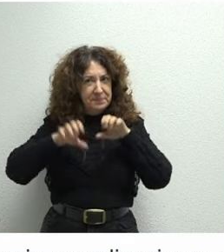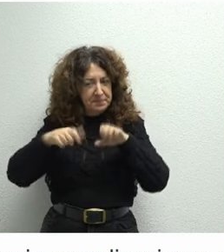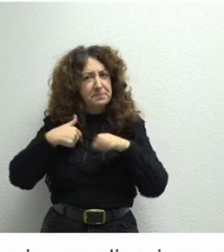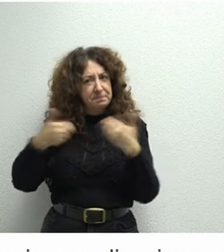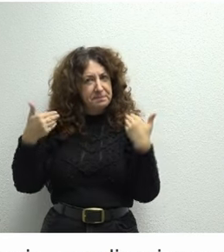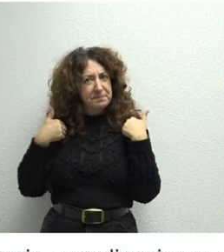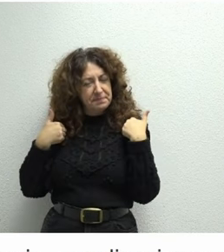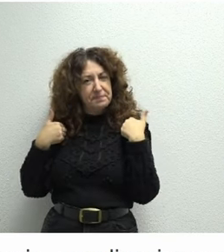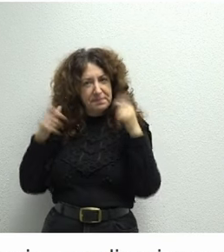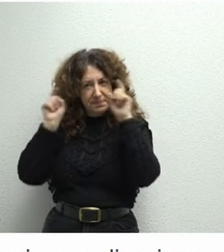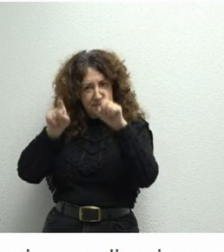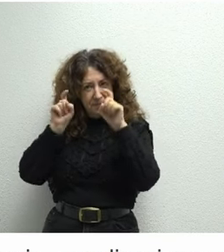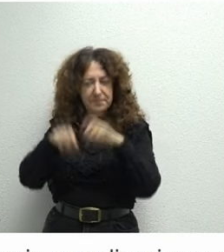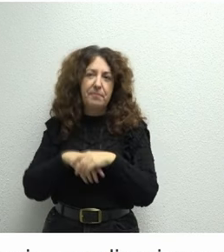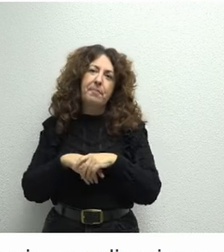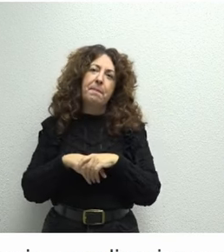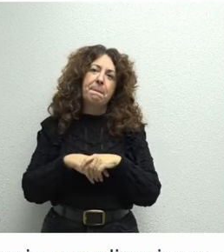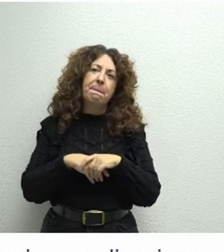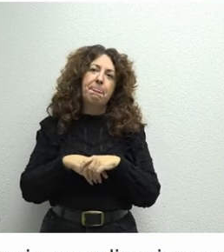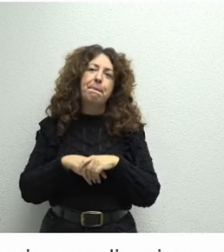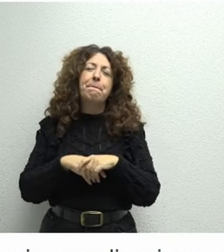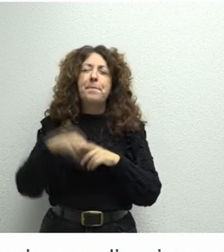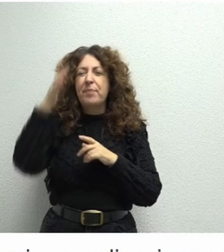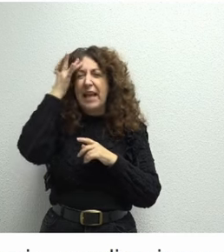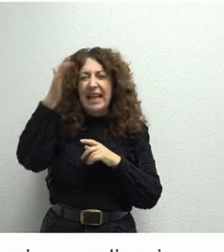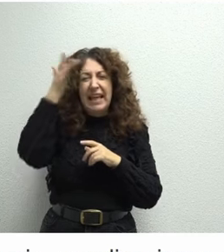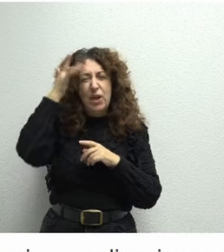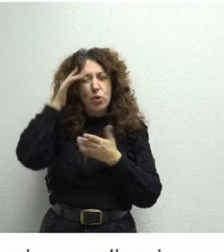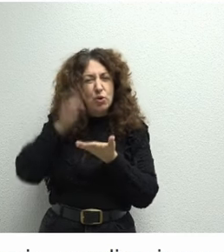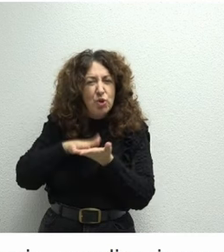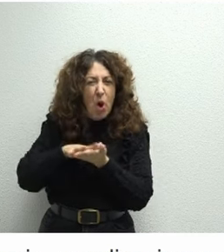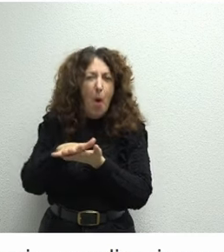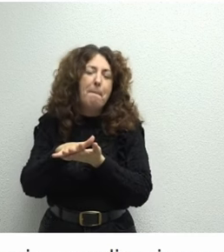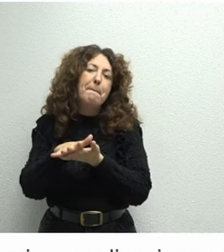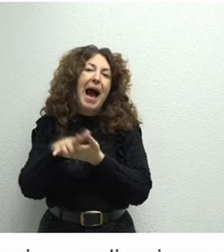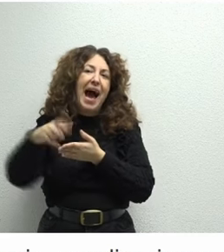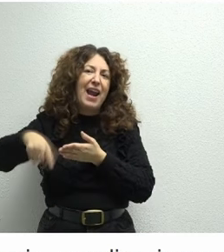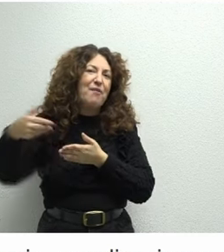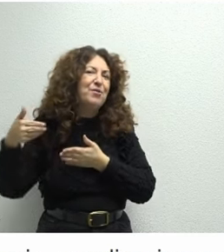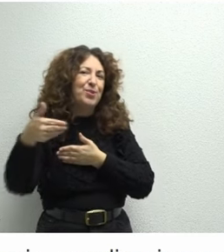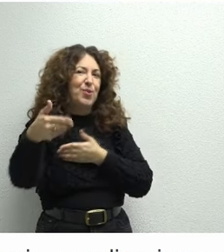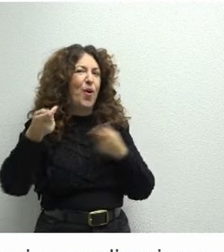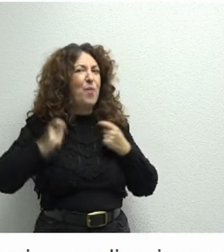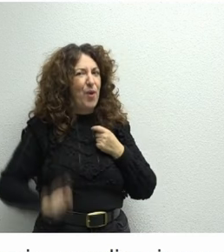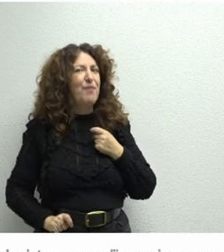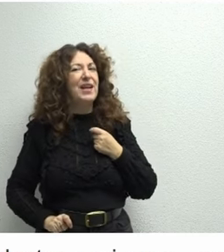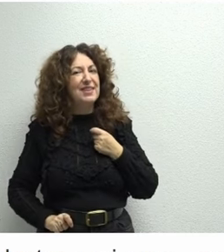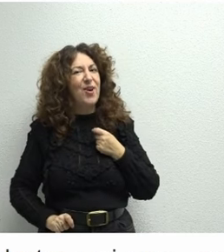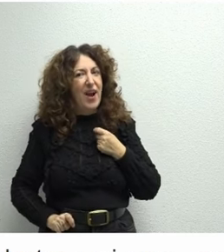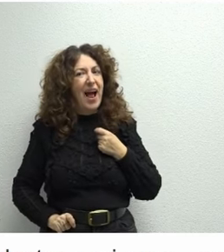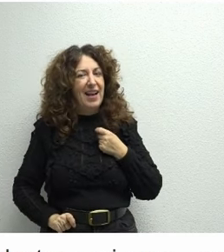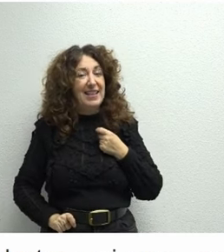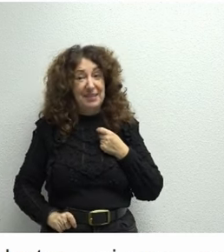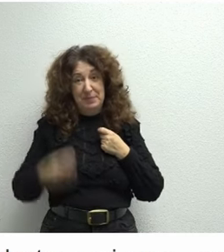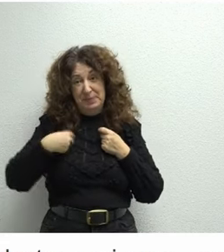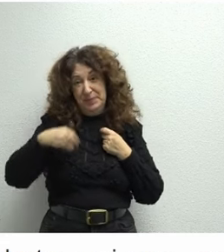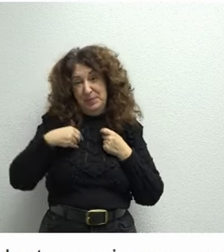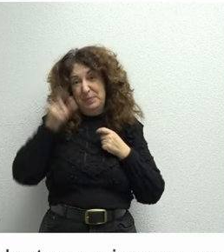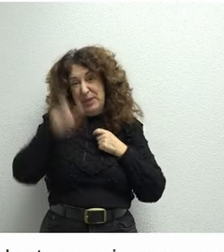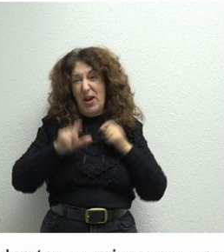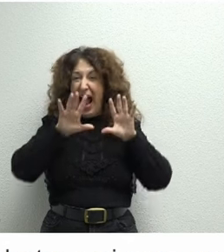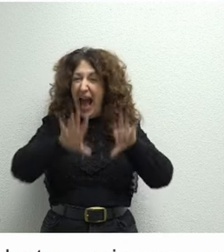eh plasmar esa ilusión en los futuros profesionales sanitarios que son los residentes